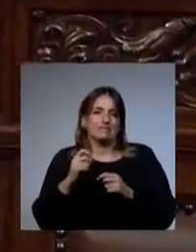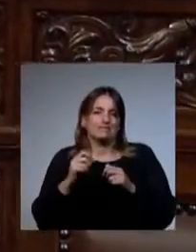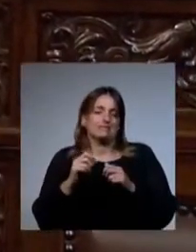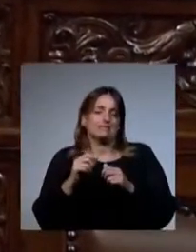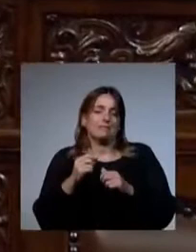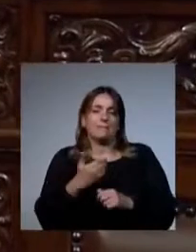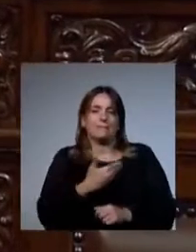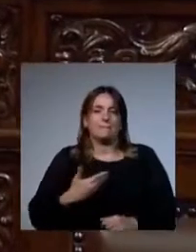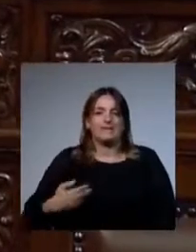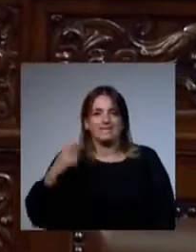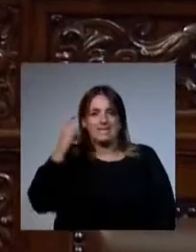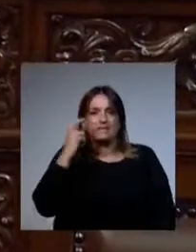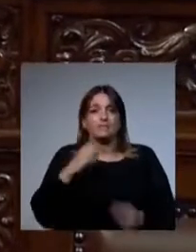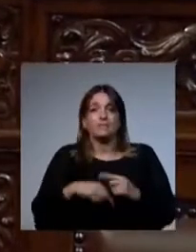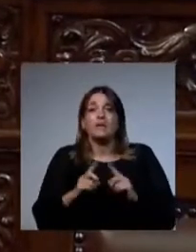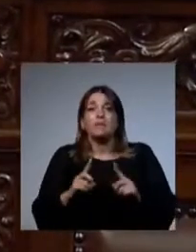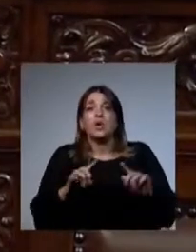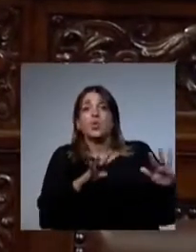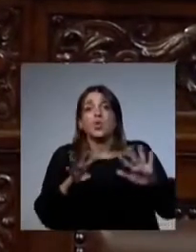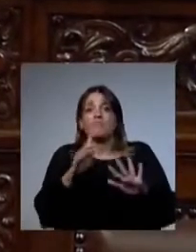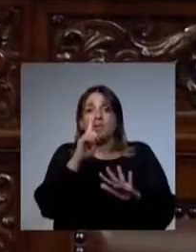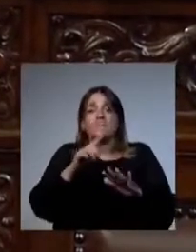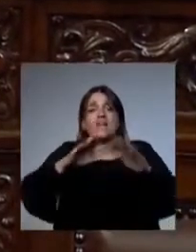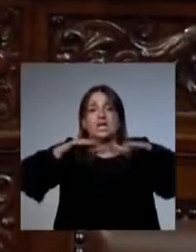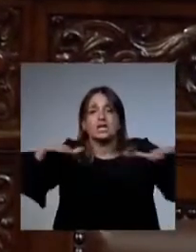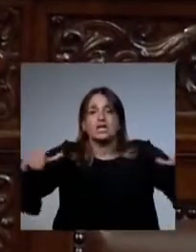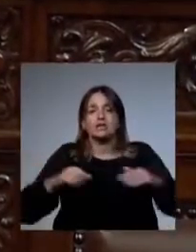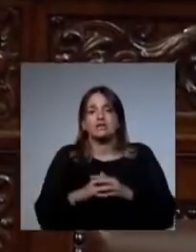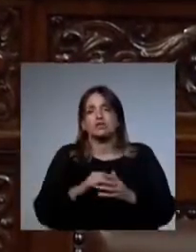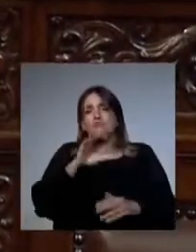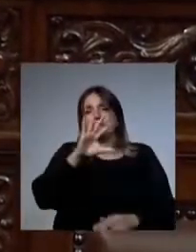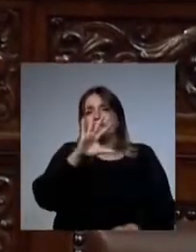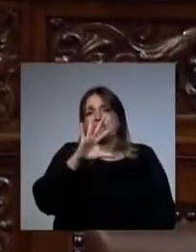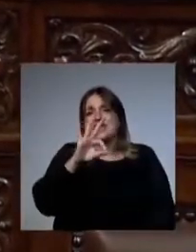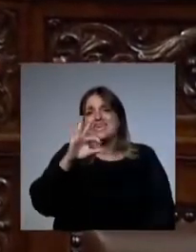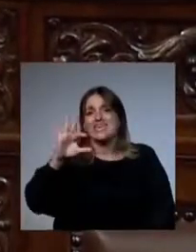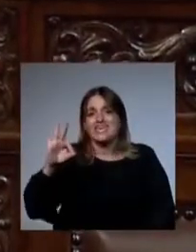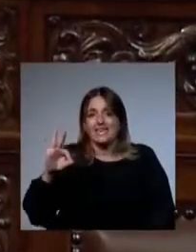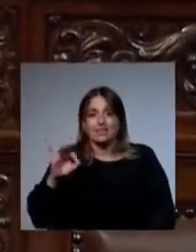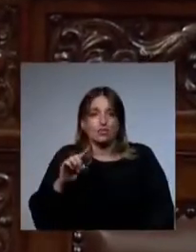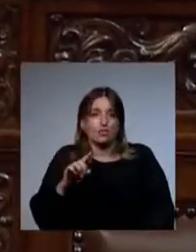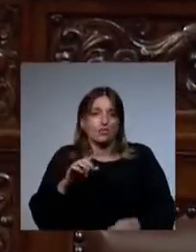Se diagnosticaron o se evaluaron 9.000 niños, 500 de los cuales,